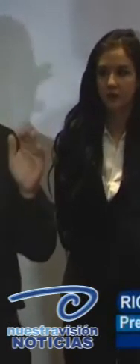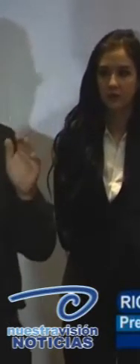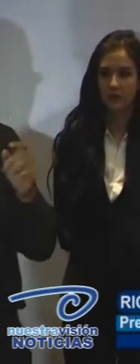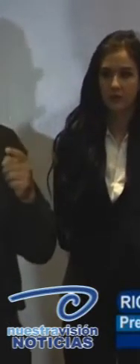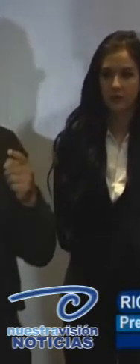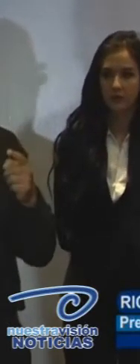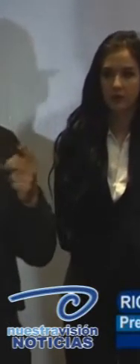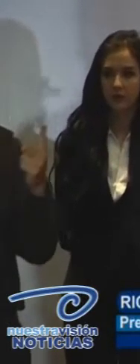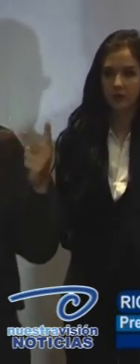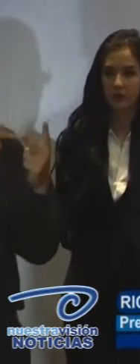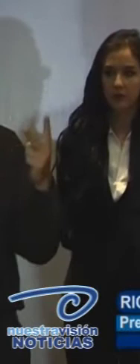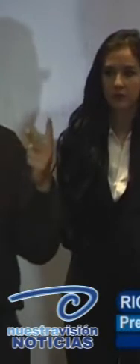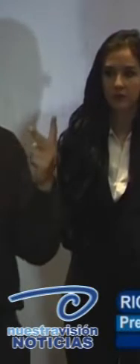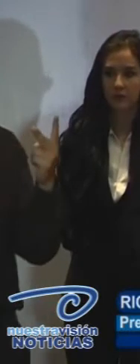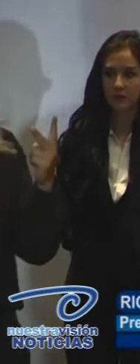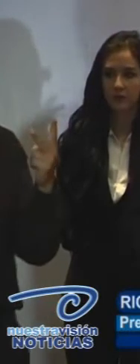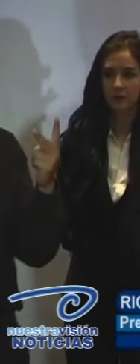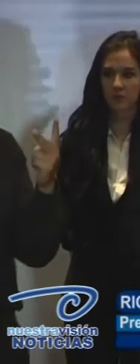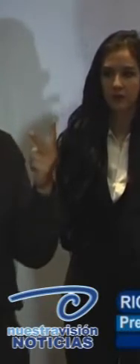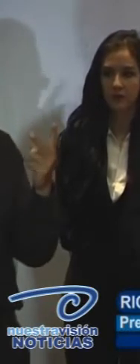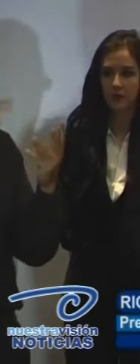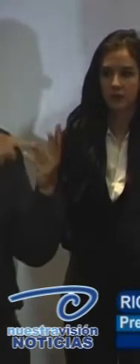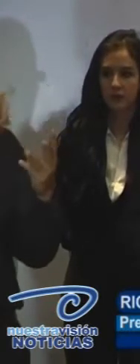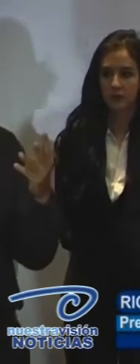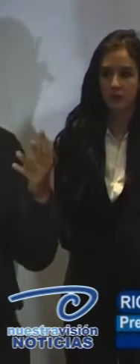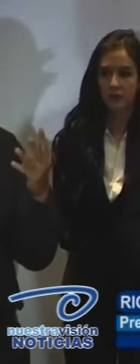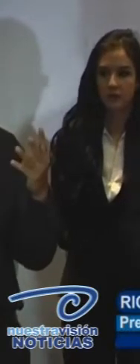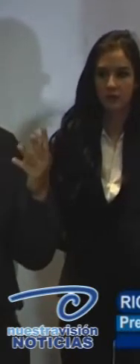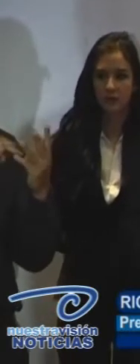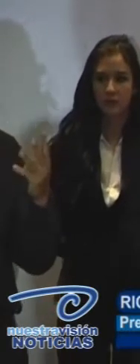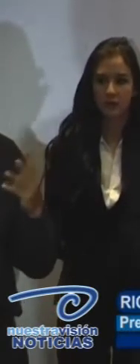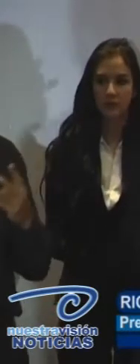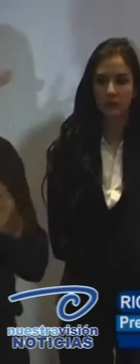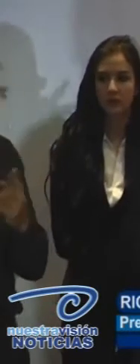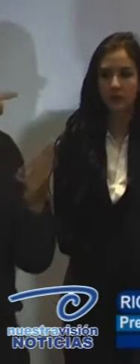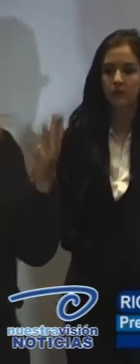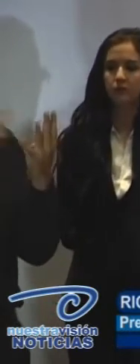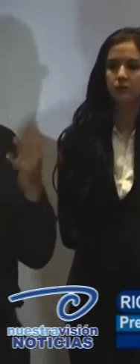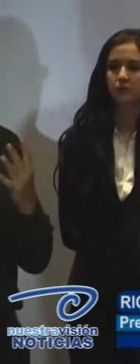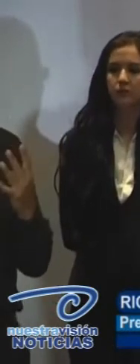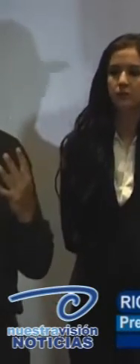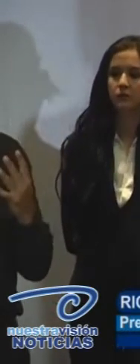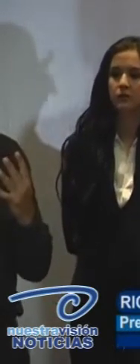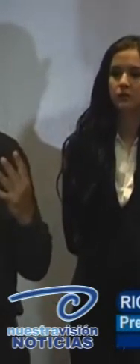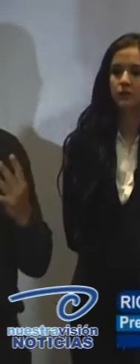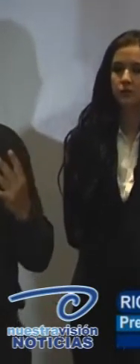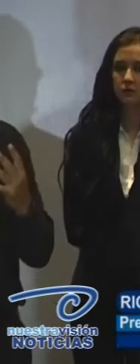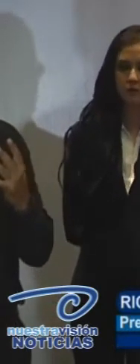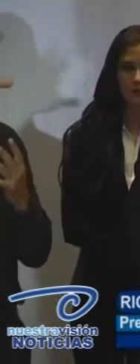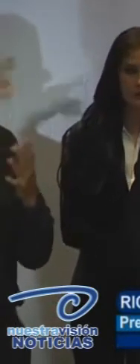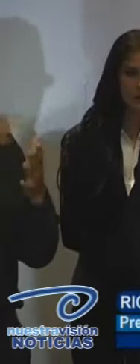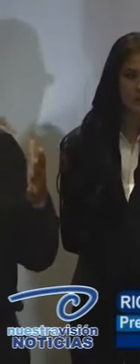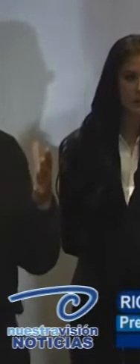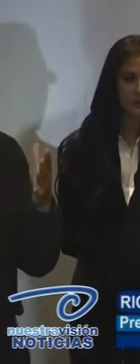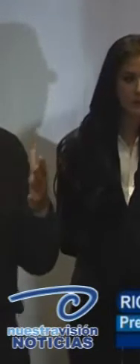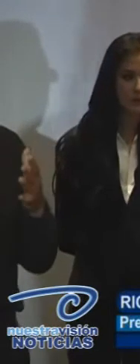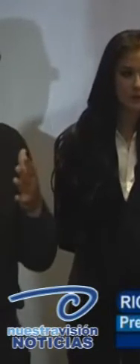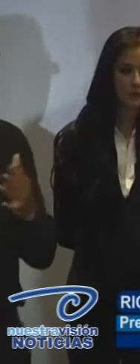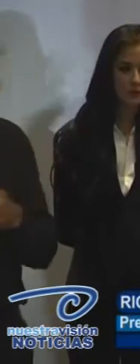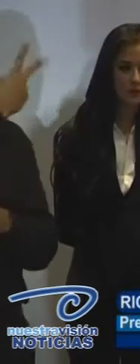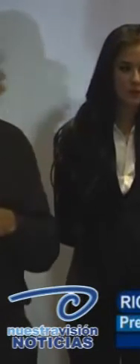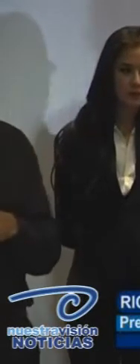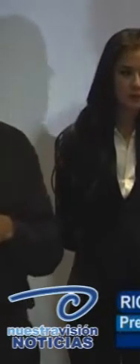12, Hidalgo con 28, Jungapeo con 28, La Huacana con 35, Morelia con